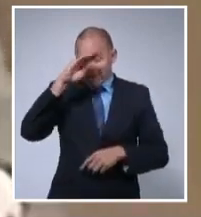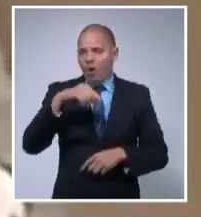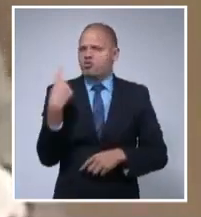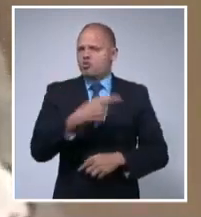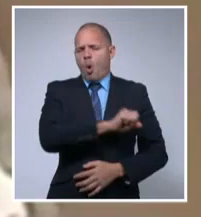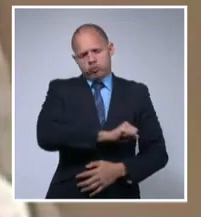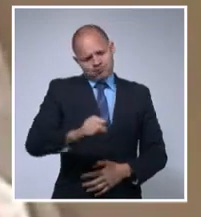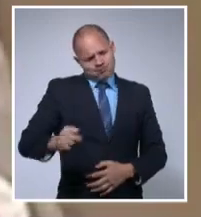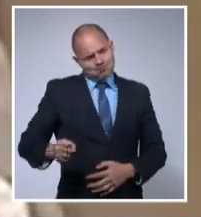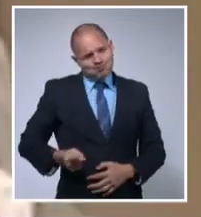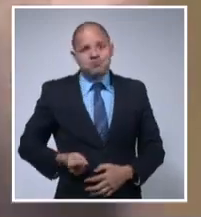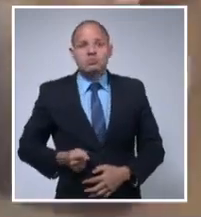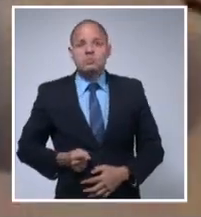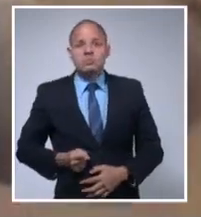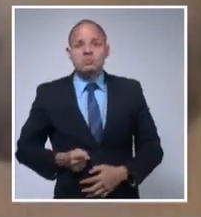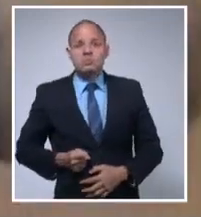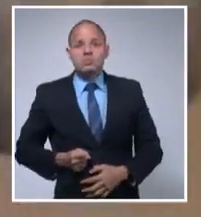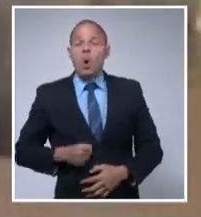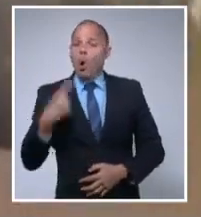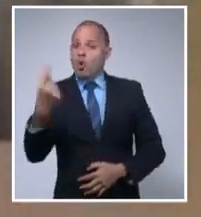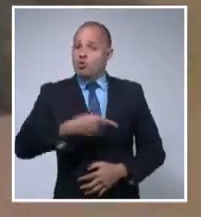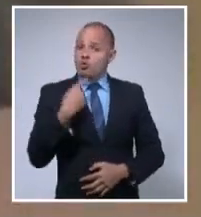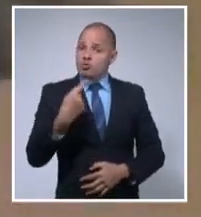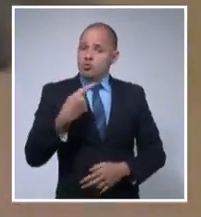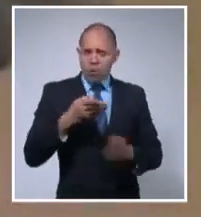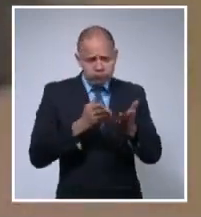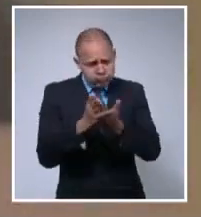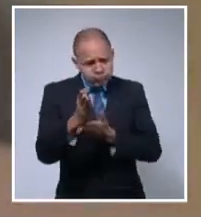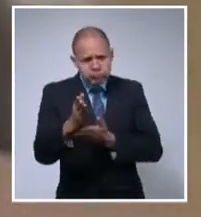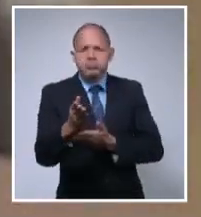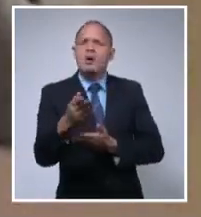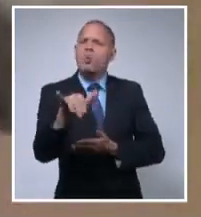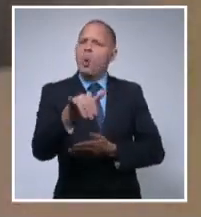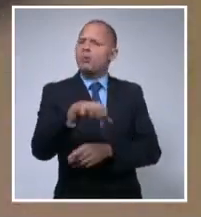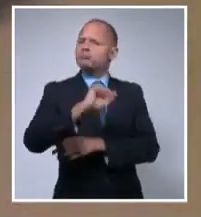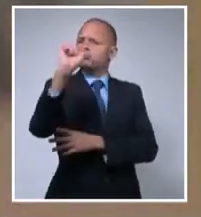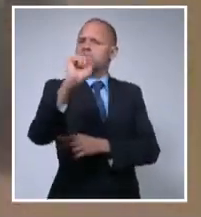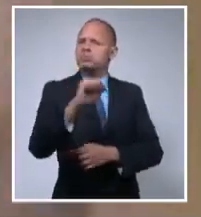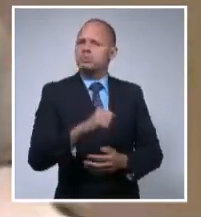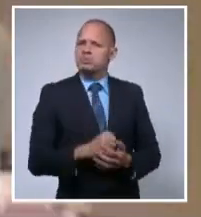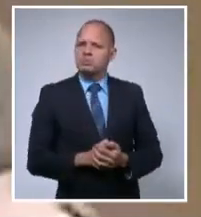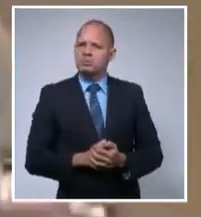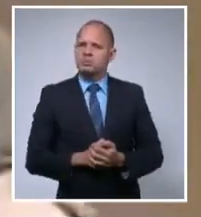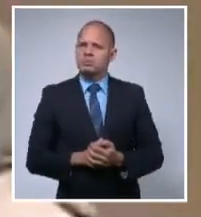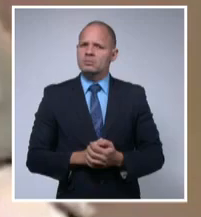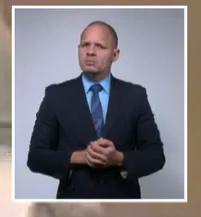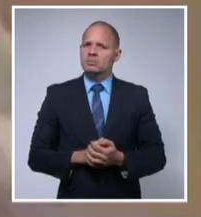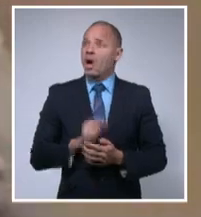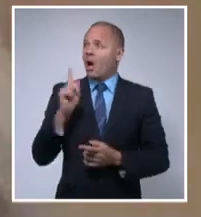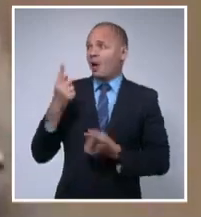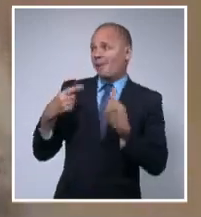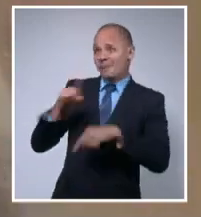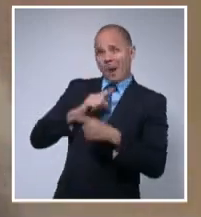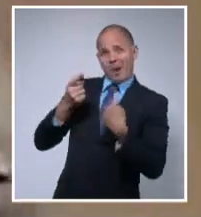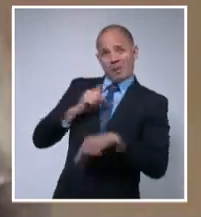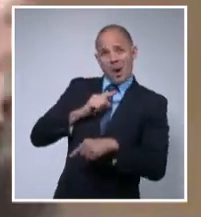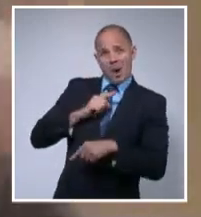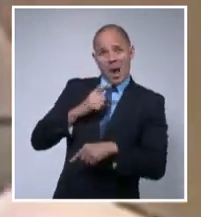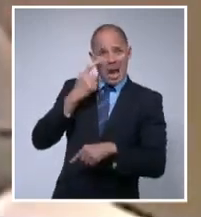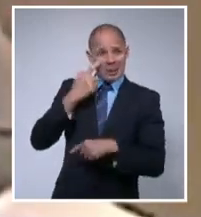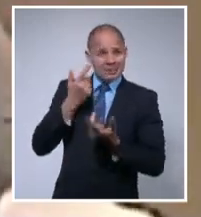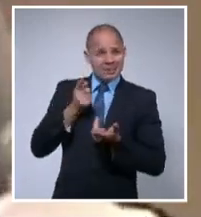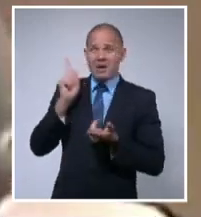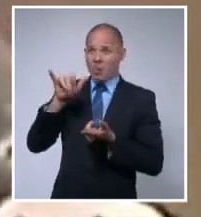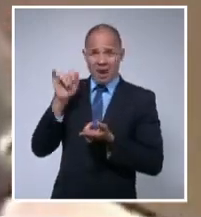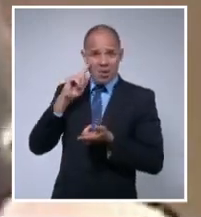vencer. Y todavía está por probarse eso de Sagunto y Numancia. Porque estos tipos tienen que sacar